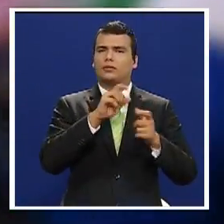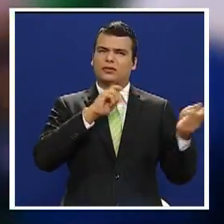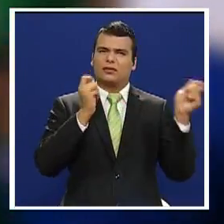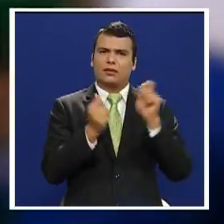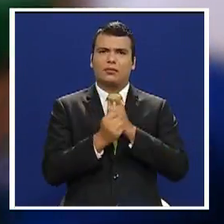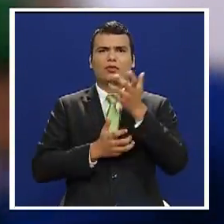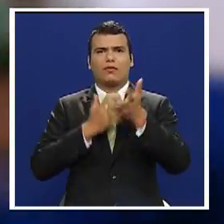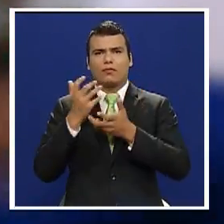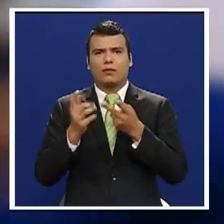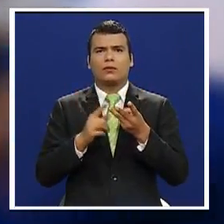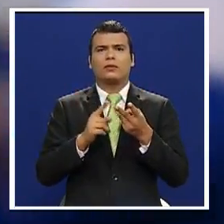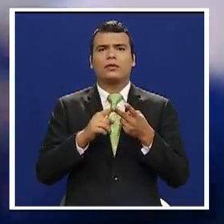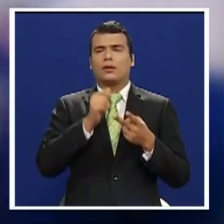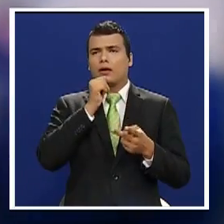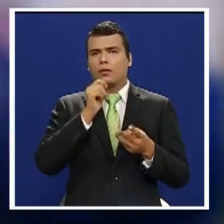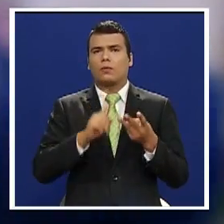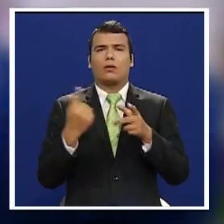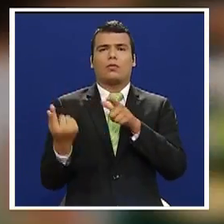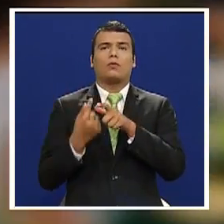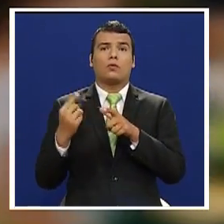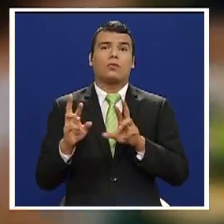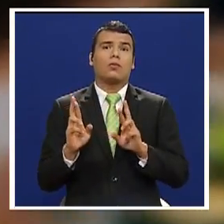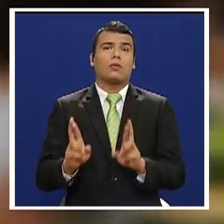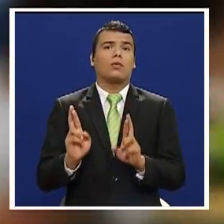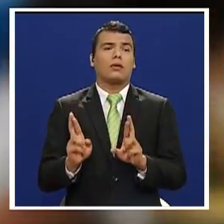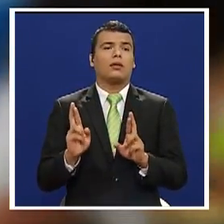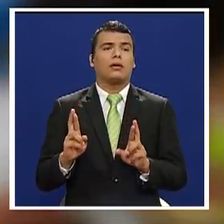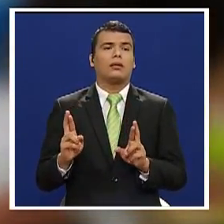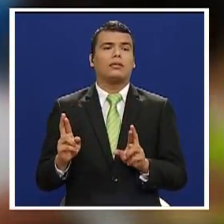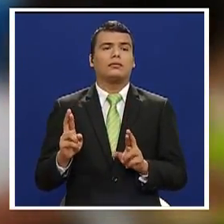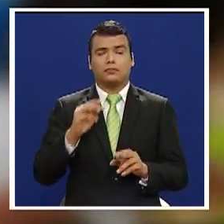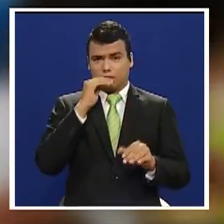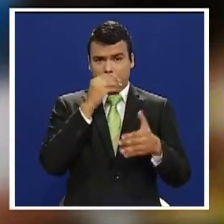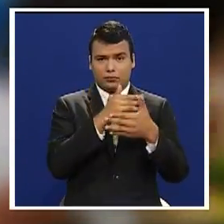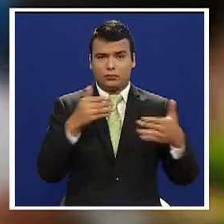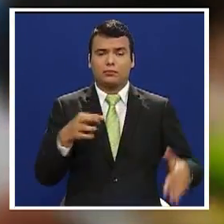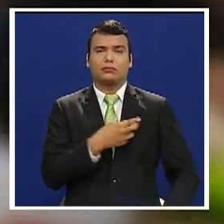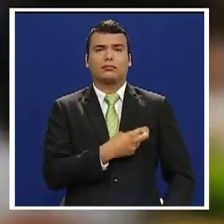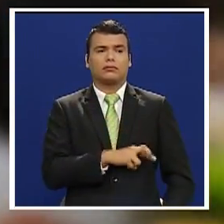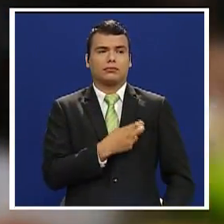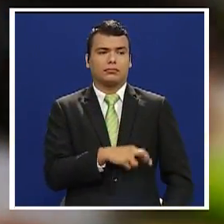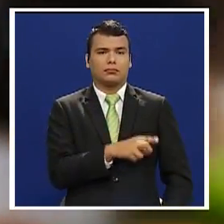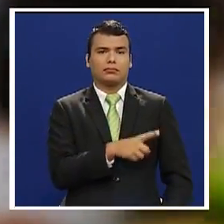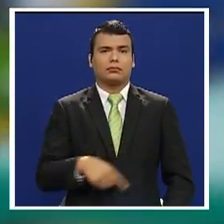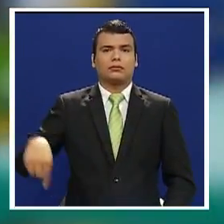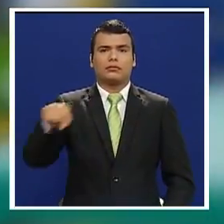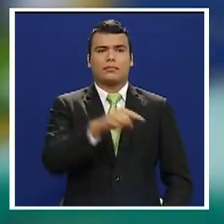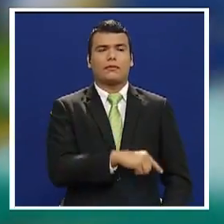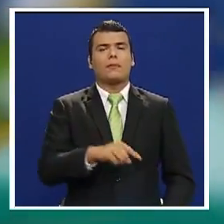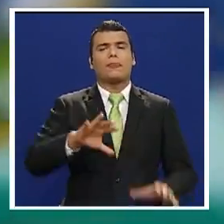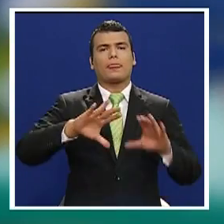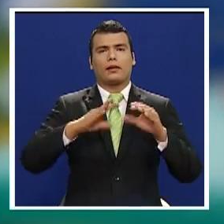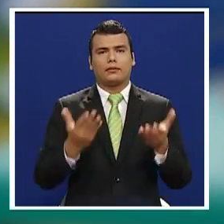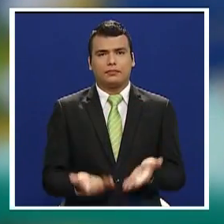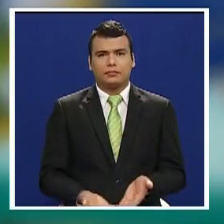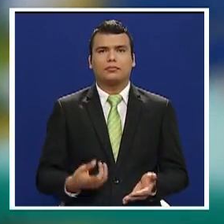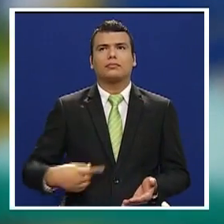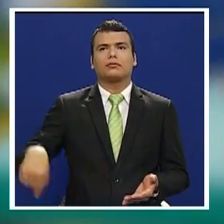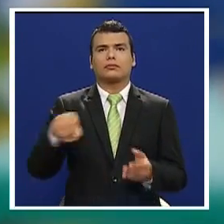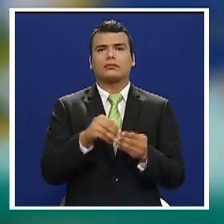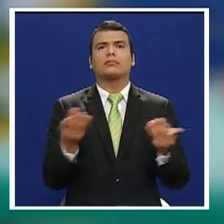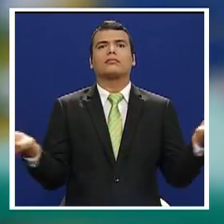saludables, se ha venido trabajando para que tomen conciencia desde las tiendas escolares, los docentes, los maestros